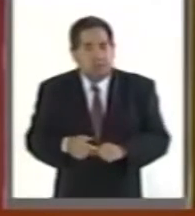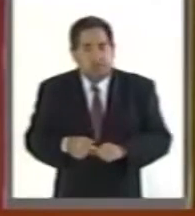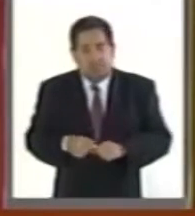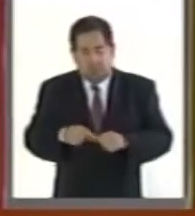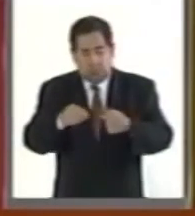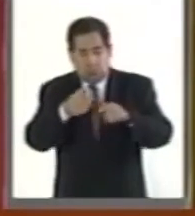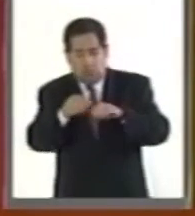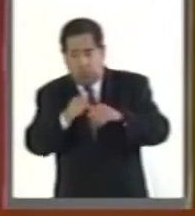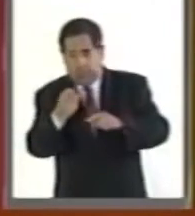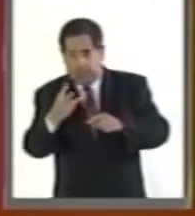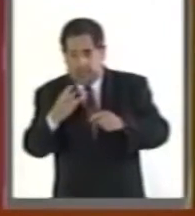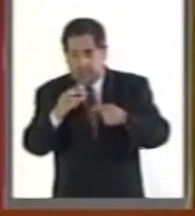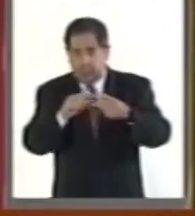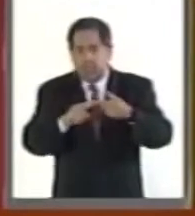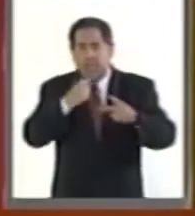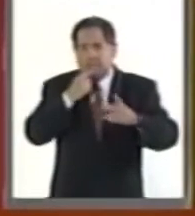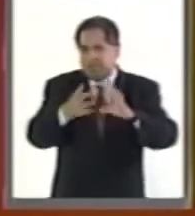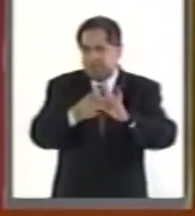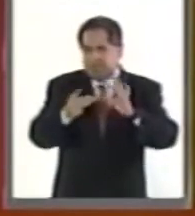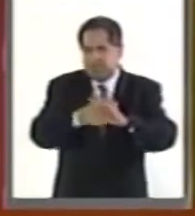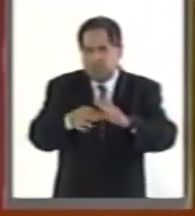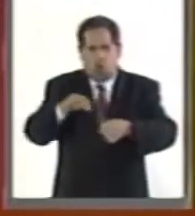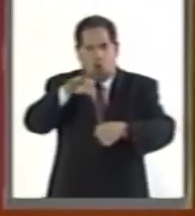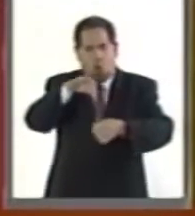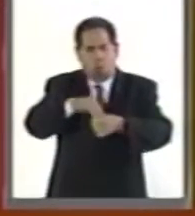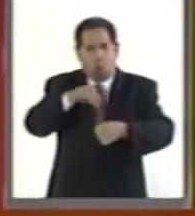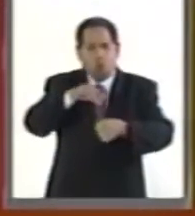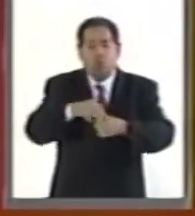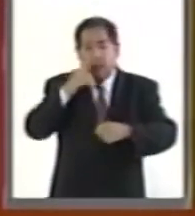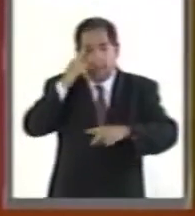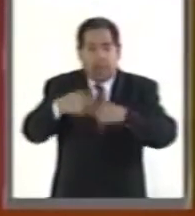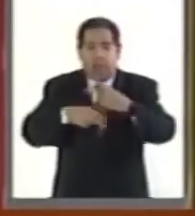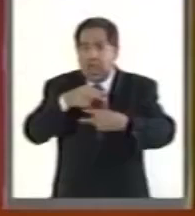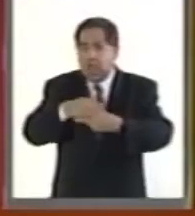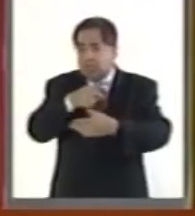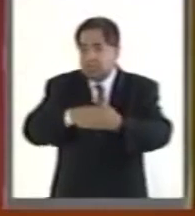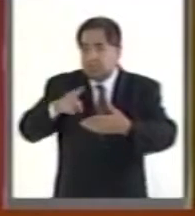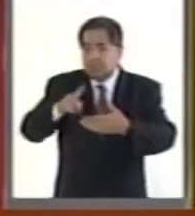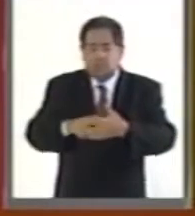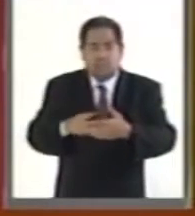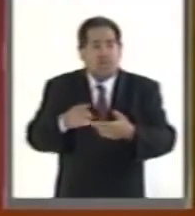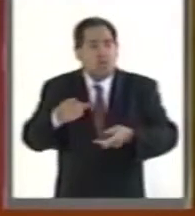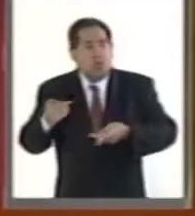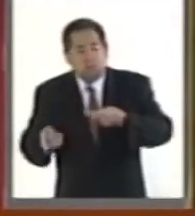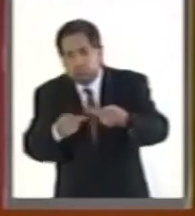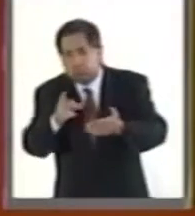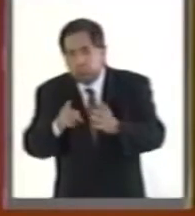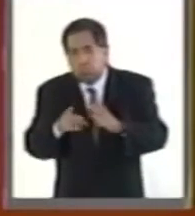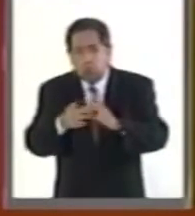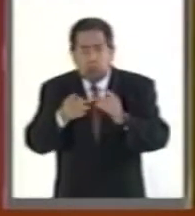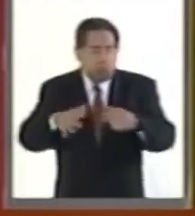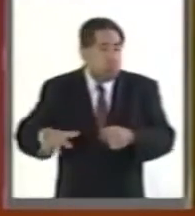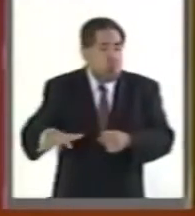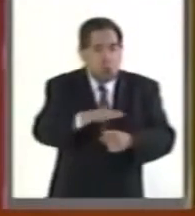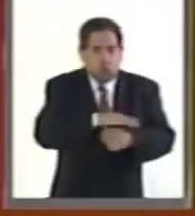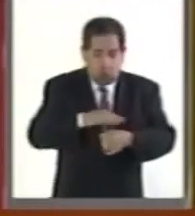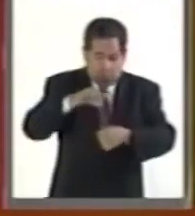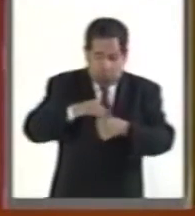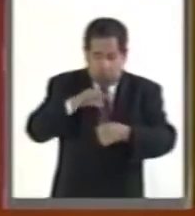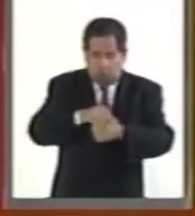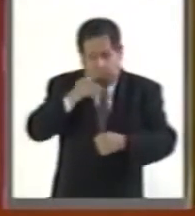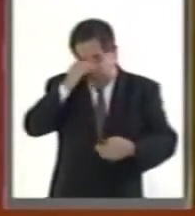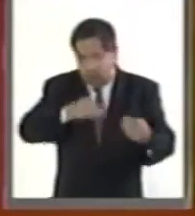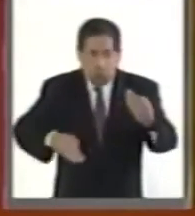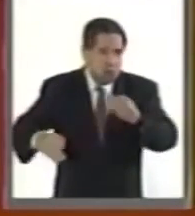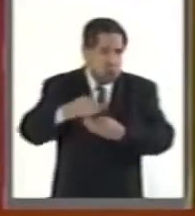inciso tercero, diría, votar en elecciones en las consultas populares. El voto es